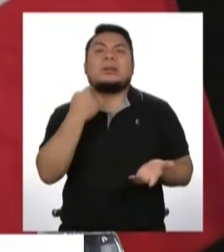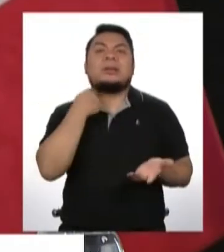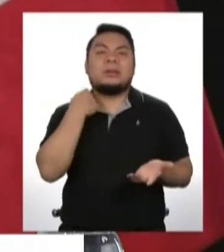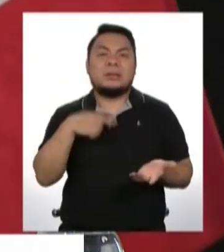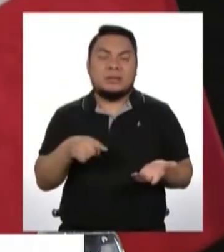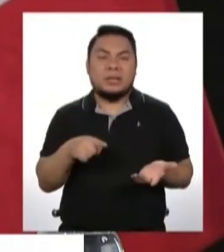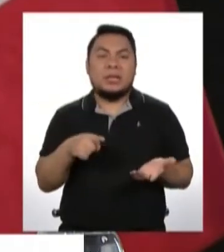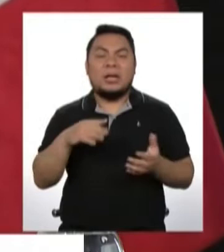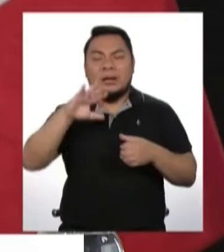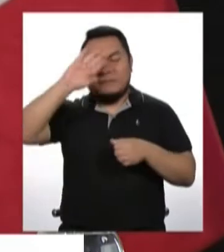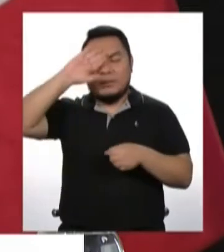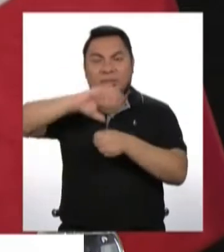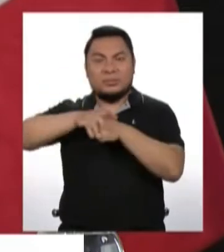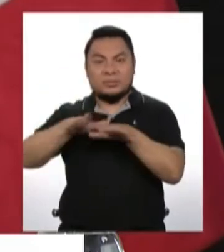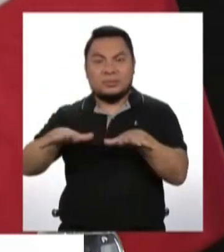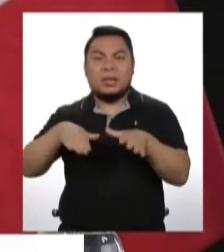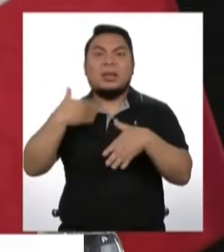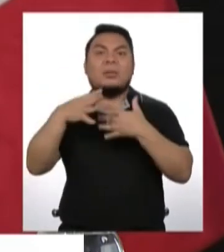que ya se van de alta. Exactamente